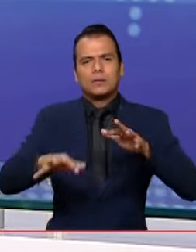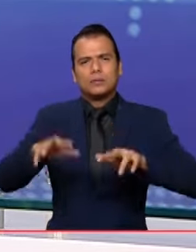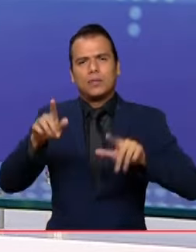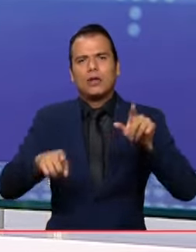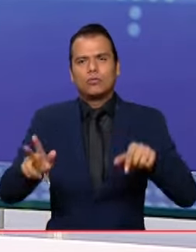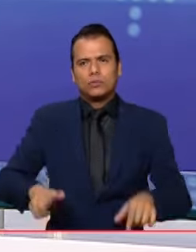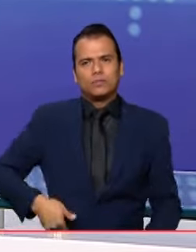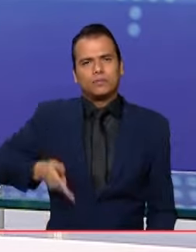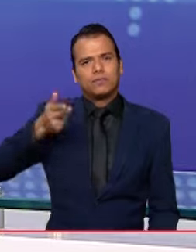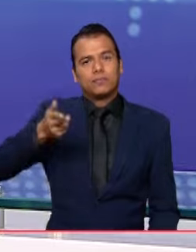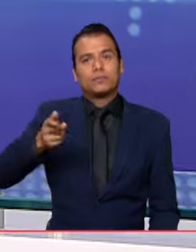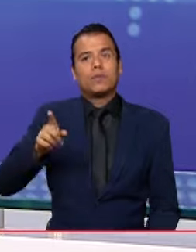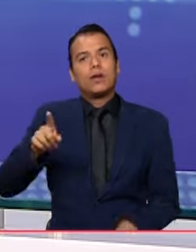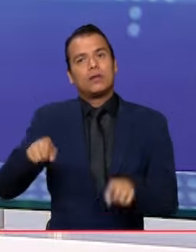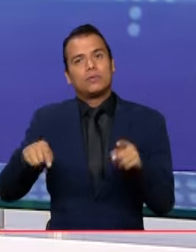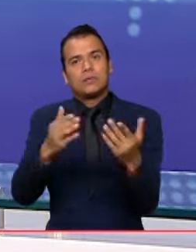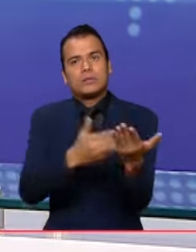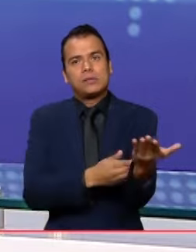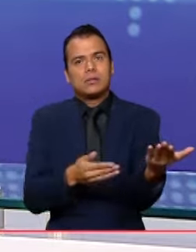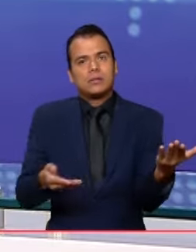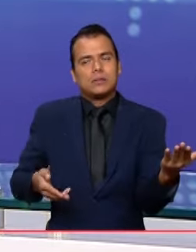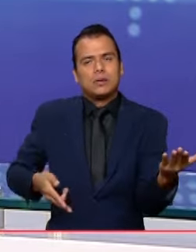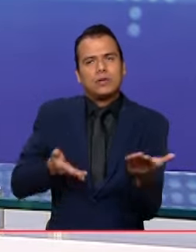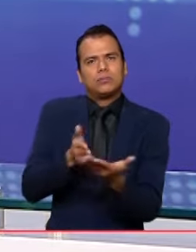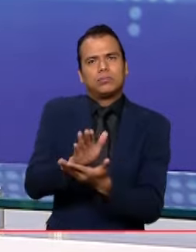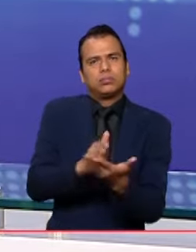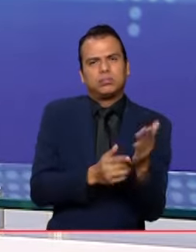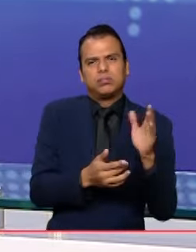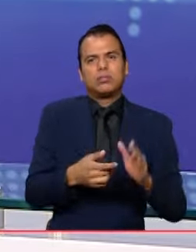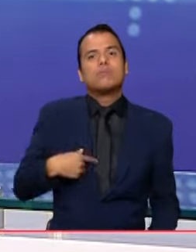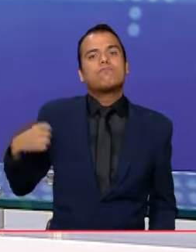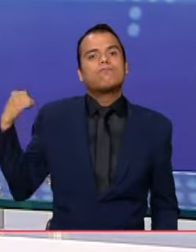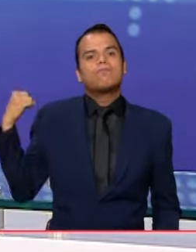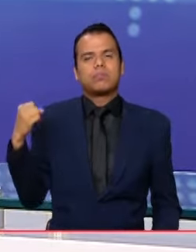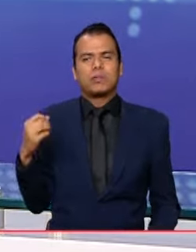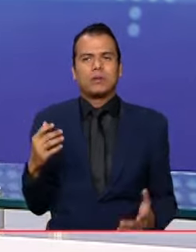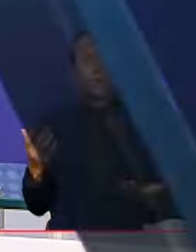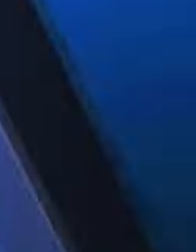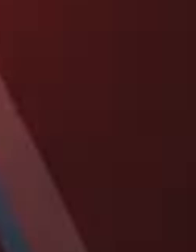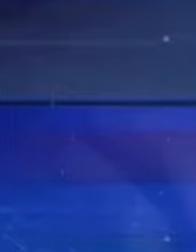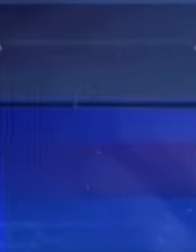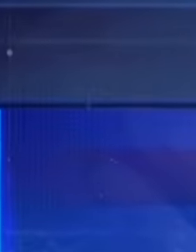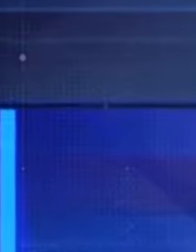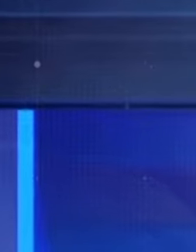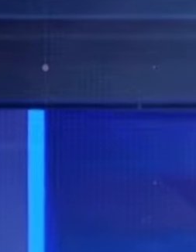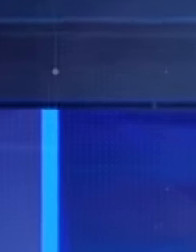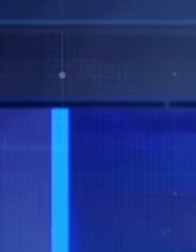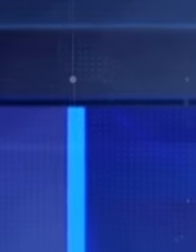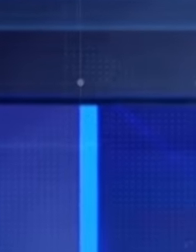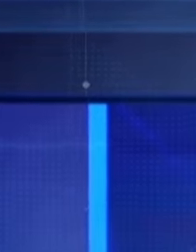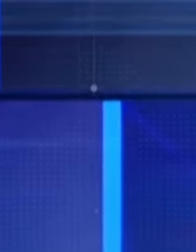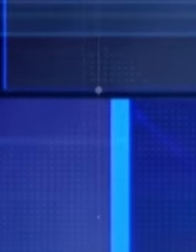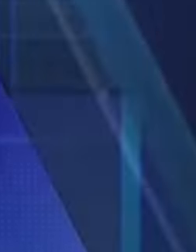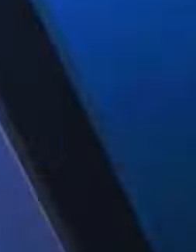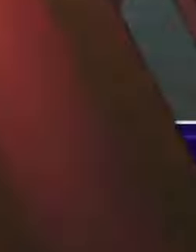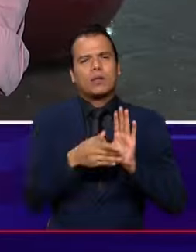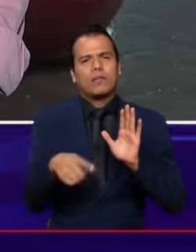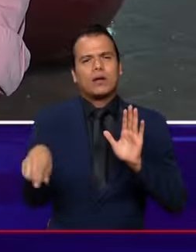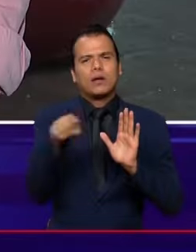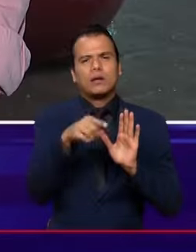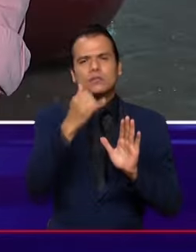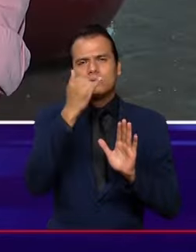de fuego para intimidar a sus víctimas. Los robos quedaron captados en cámaras de vigilancia. John Alex Henao, buenos días. John Alex, ¿durante cuánto tiempo